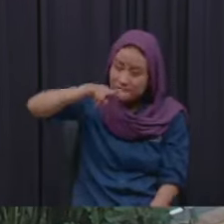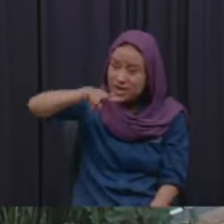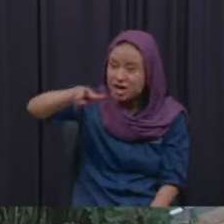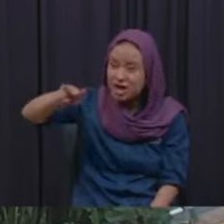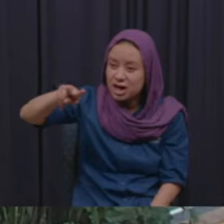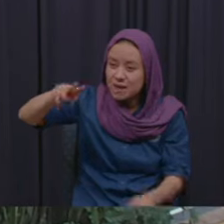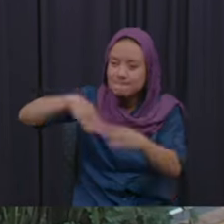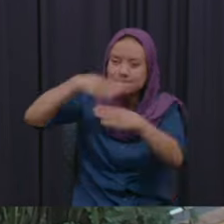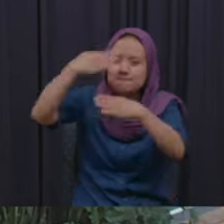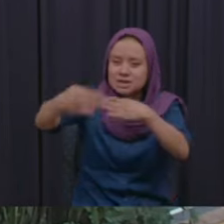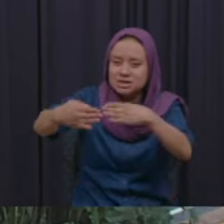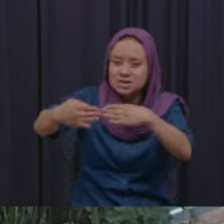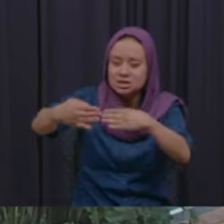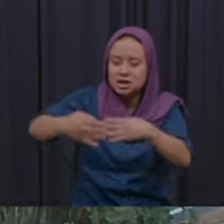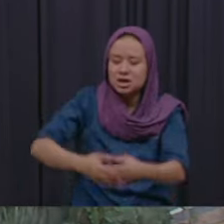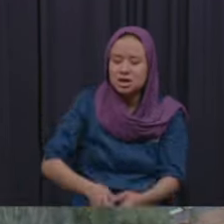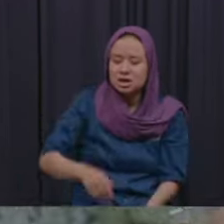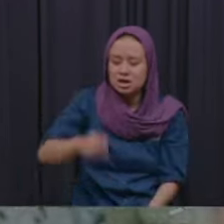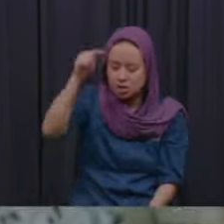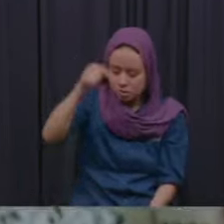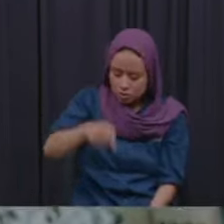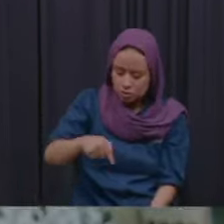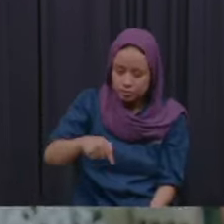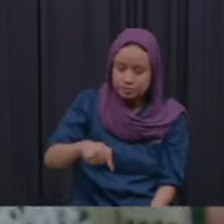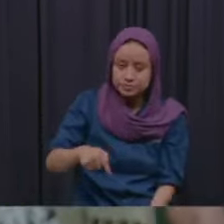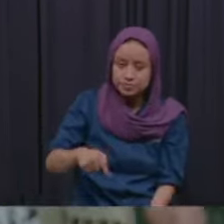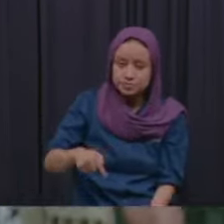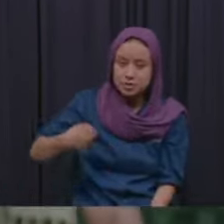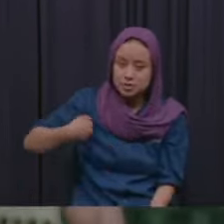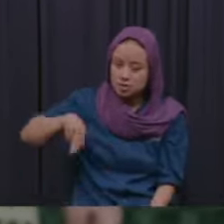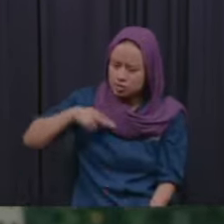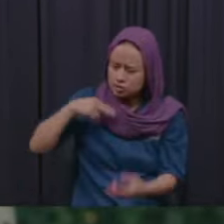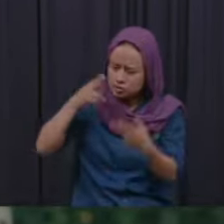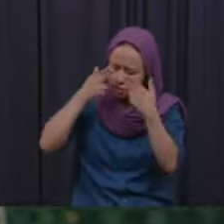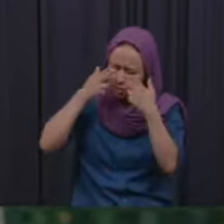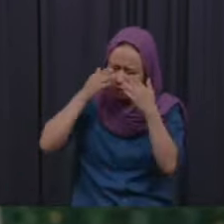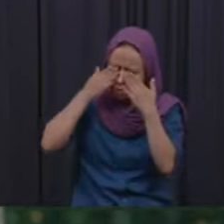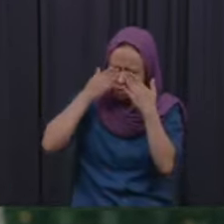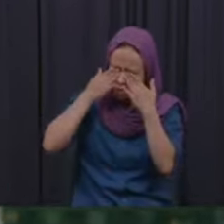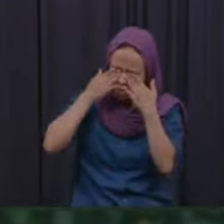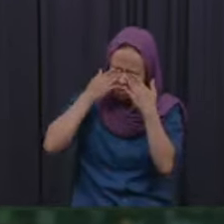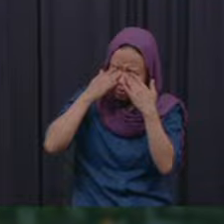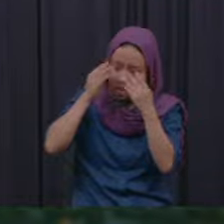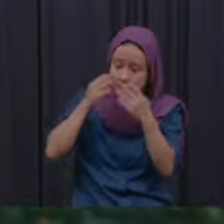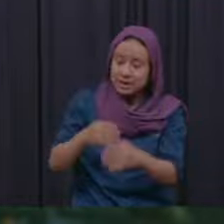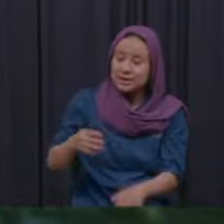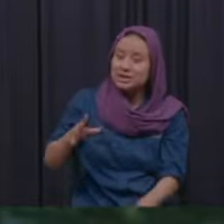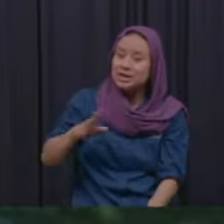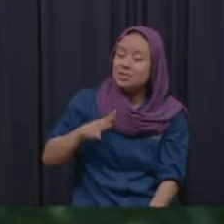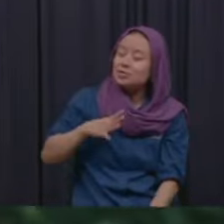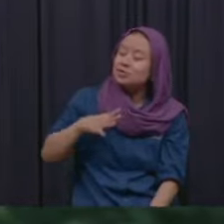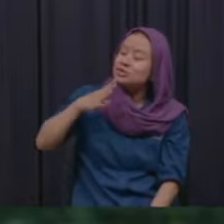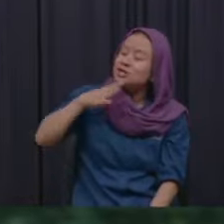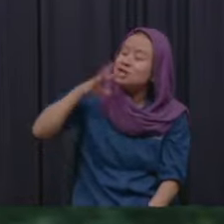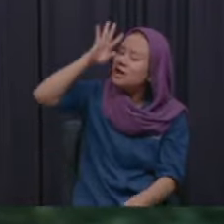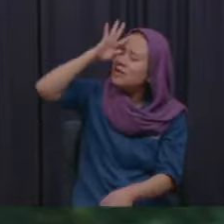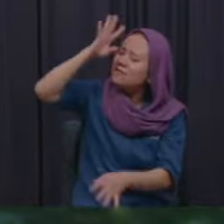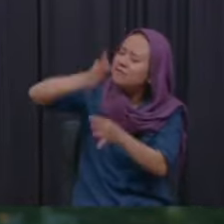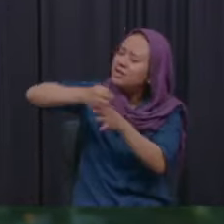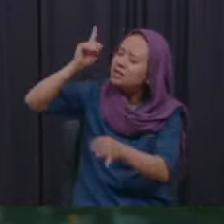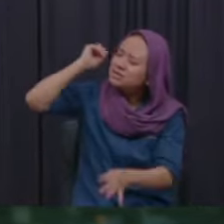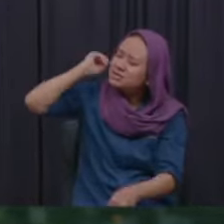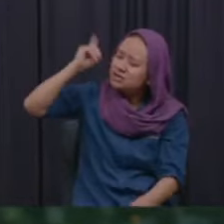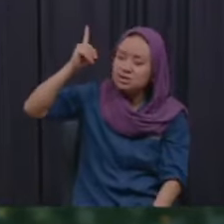a partir de hoy, Señor, en nuestra mirada esté el temor tuyo, esté el celo